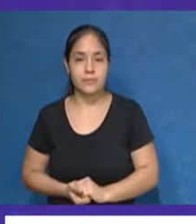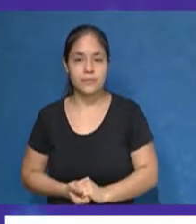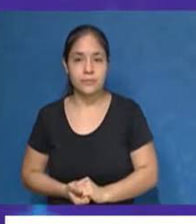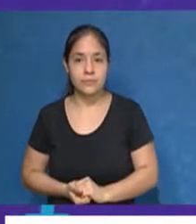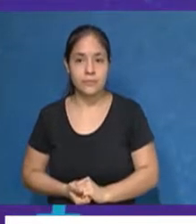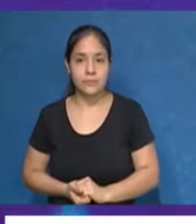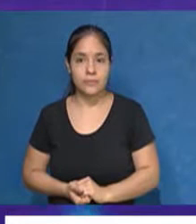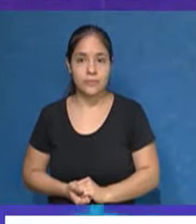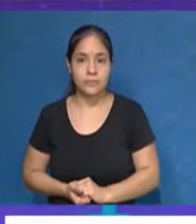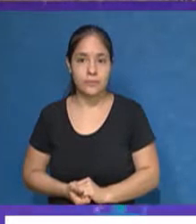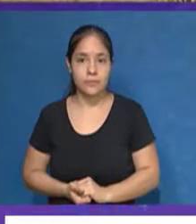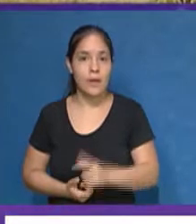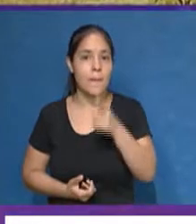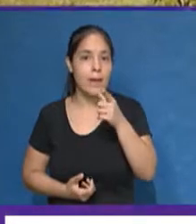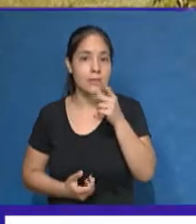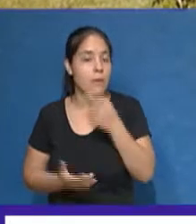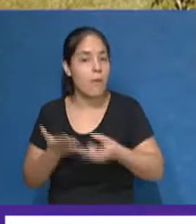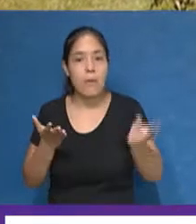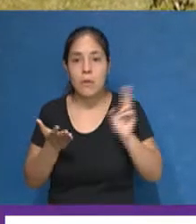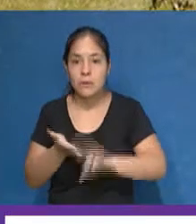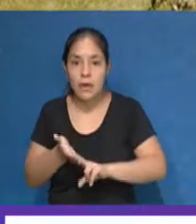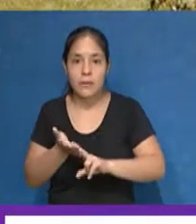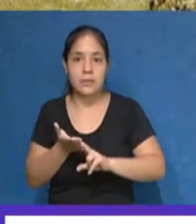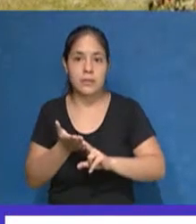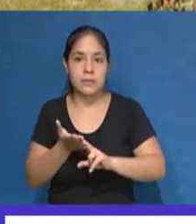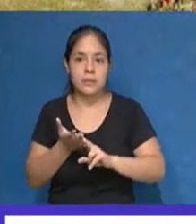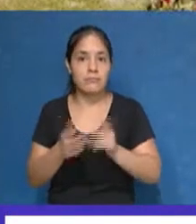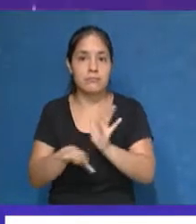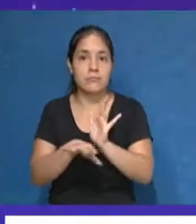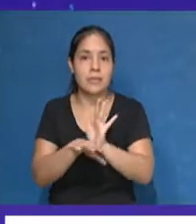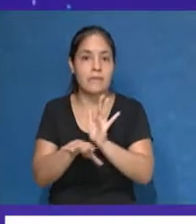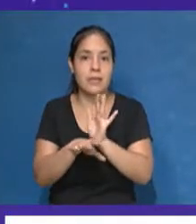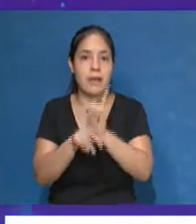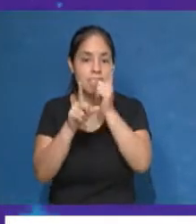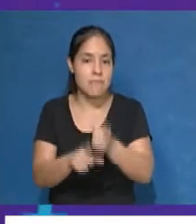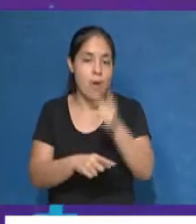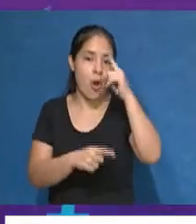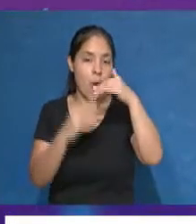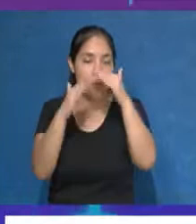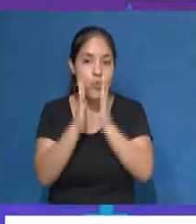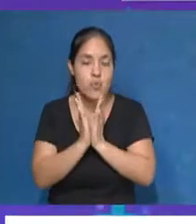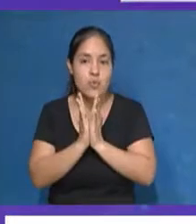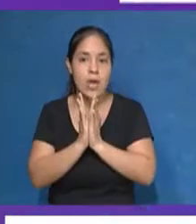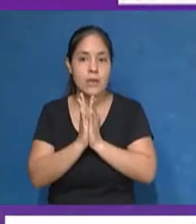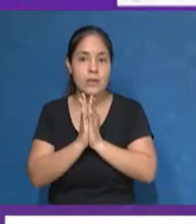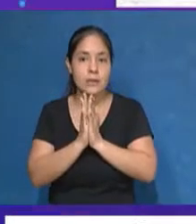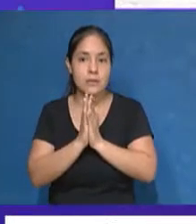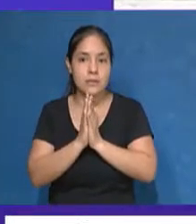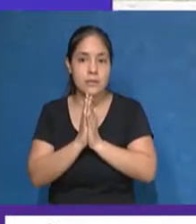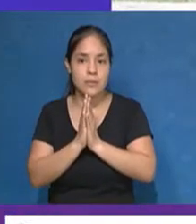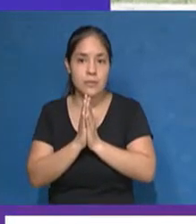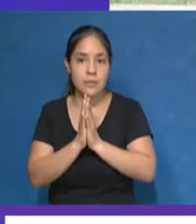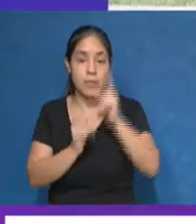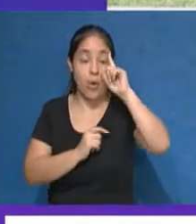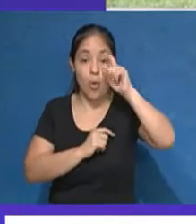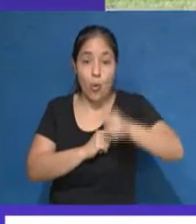no estamos ante un nuevo caso de hechos similares en donde una serie de acciones